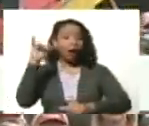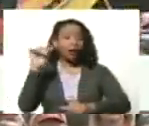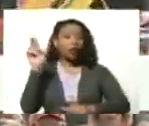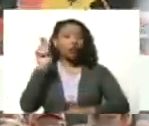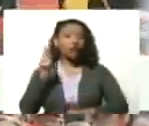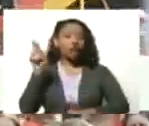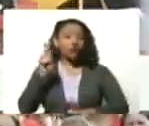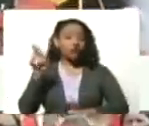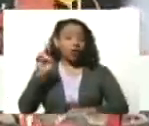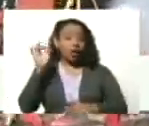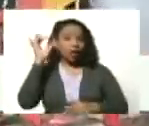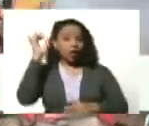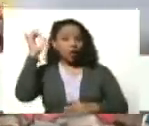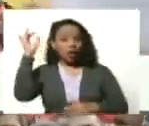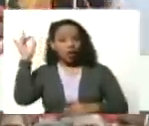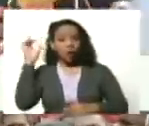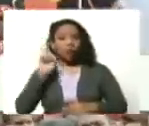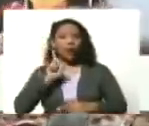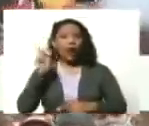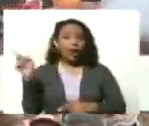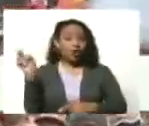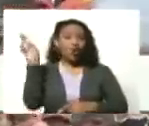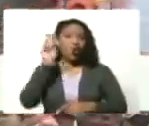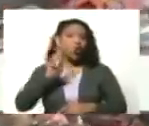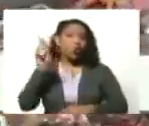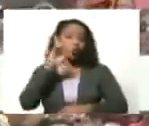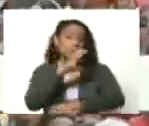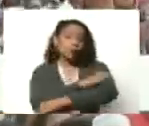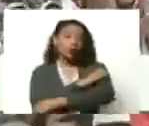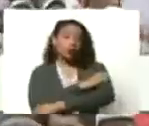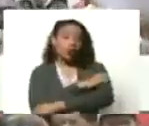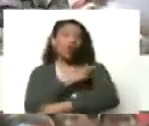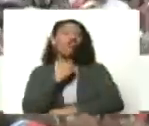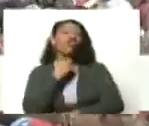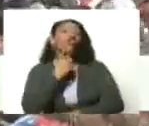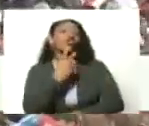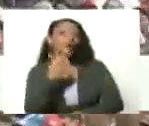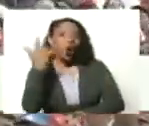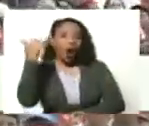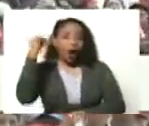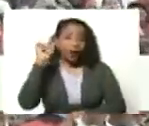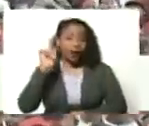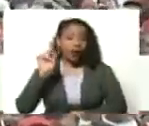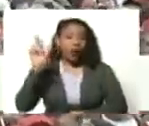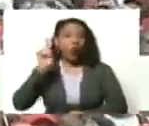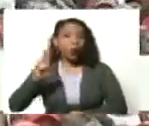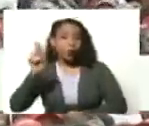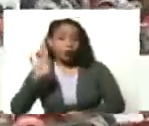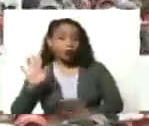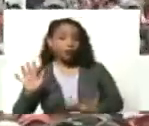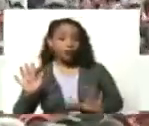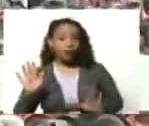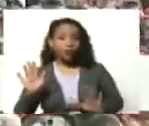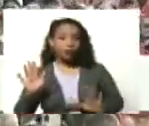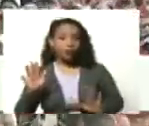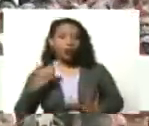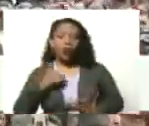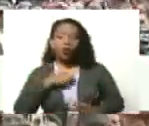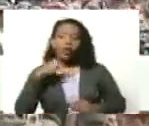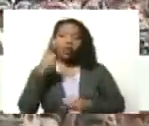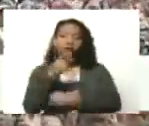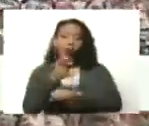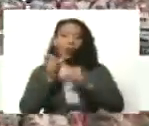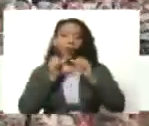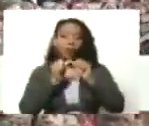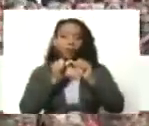usan. Por más que ellos utilicen sus voceros, que los tienen y los usan. Nosotros debemos